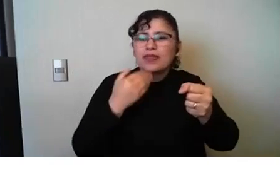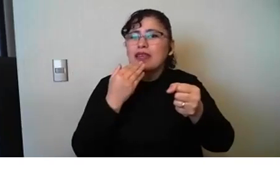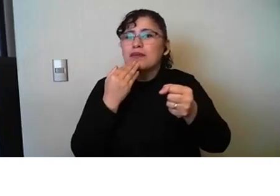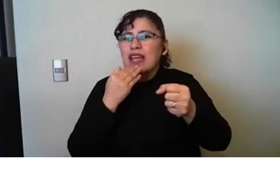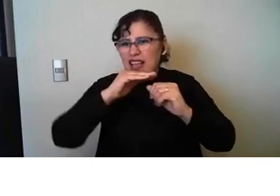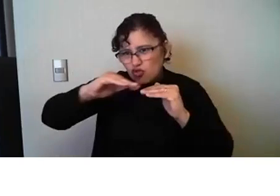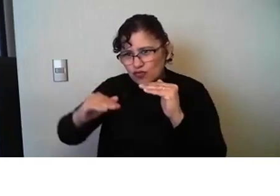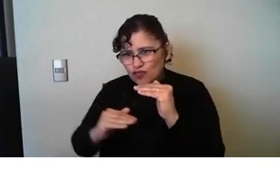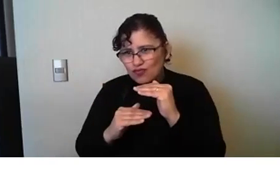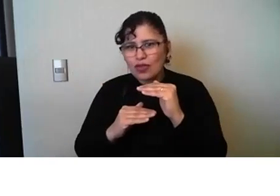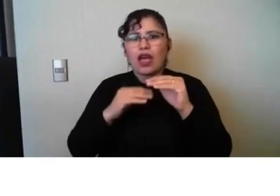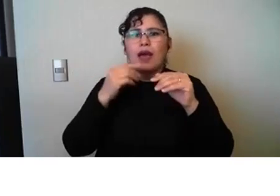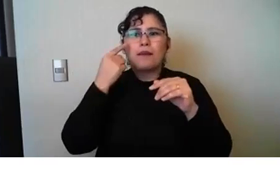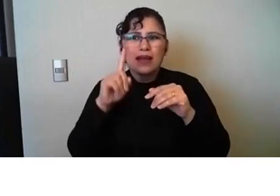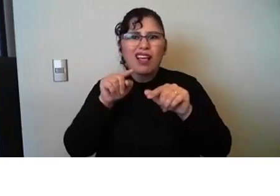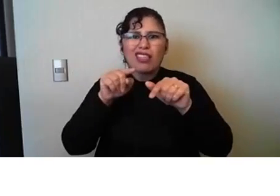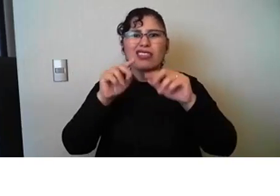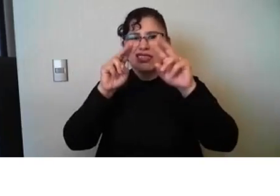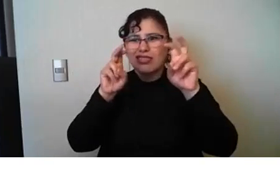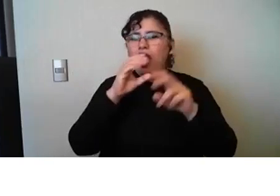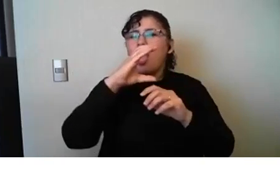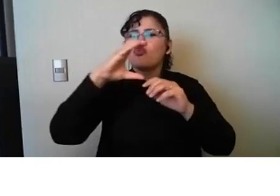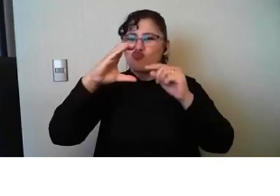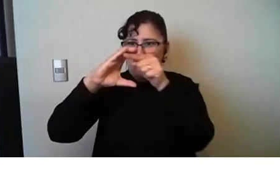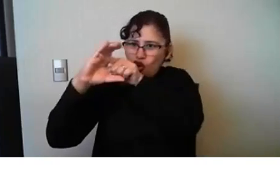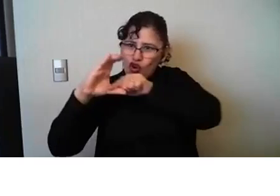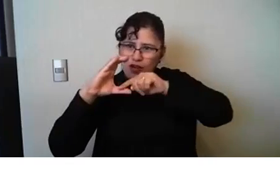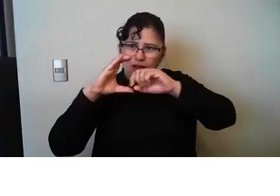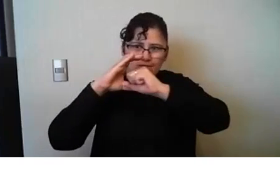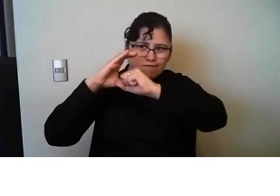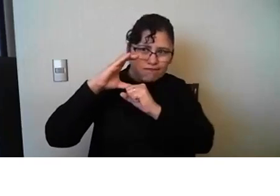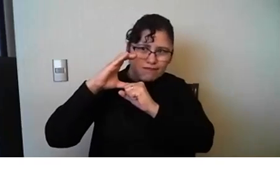al núcleo caudal, núcleo accumbens.